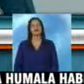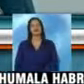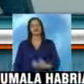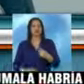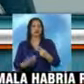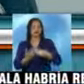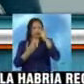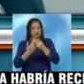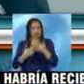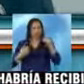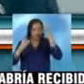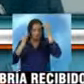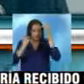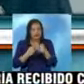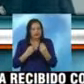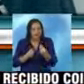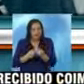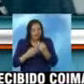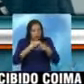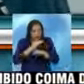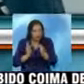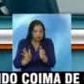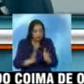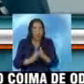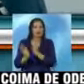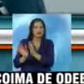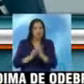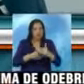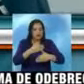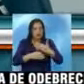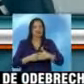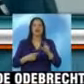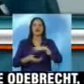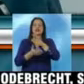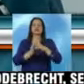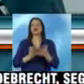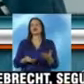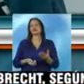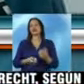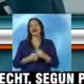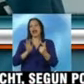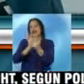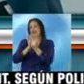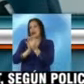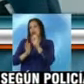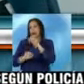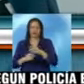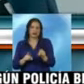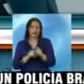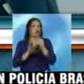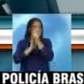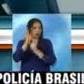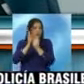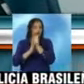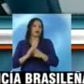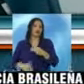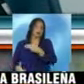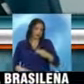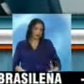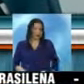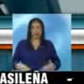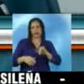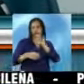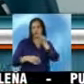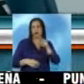plan de inteligencia y el plan operativo, sino también toda la situación legal, diferentes instancias de los abogados del ministerio que nos han dado la razón en todas las